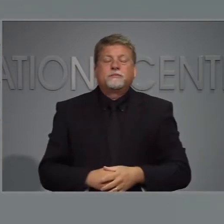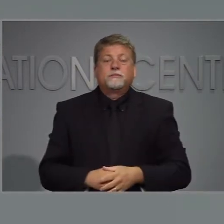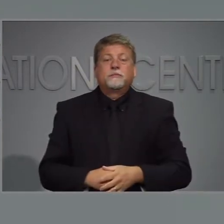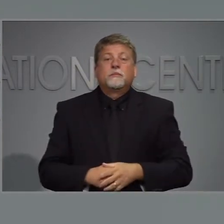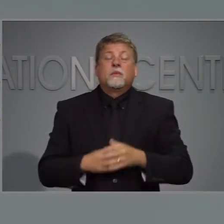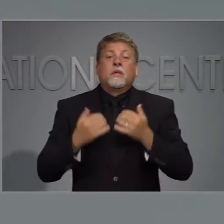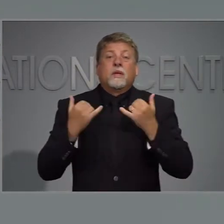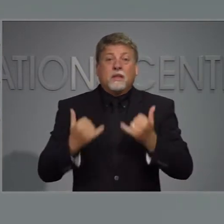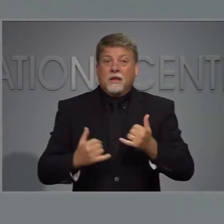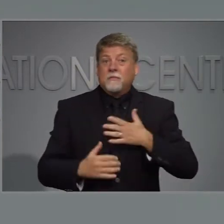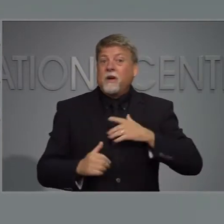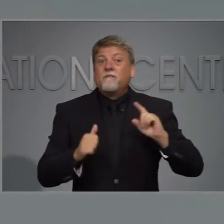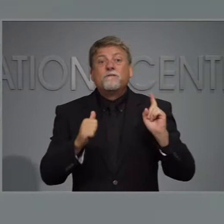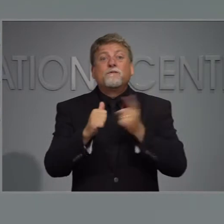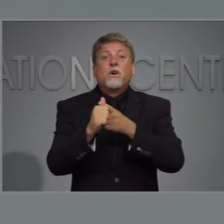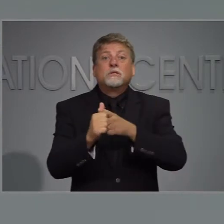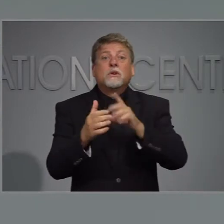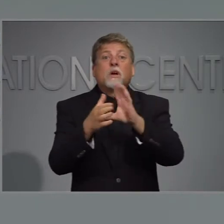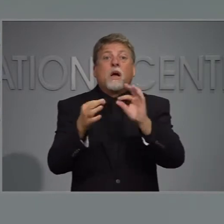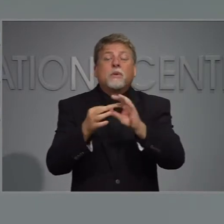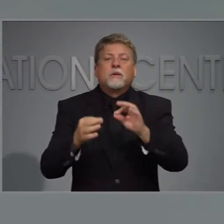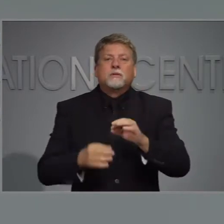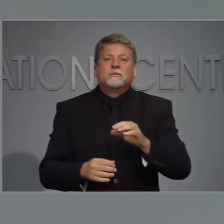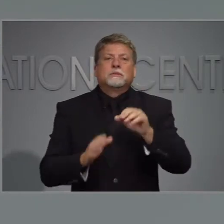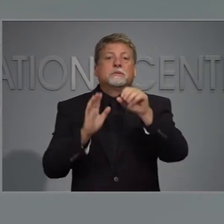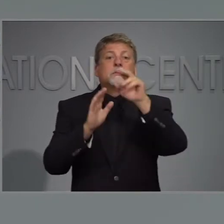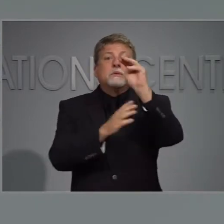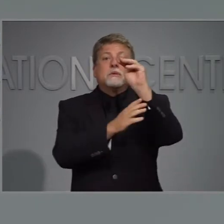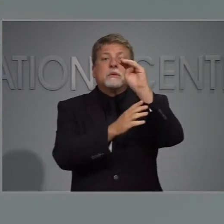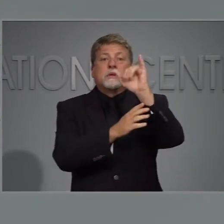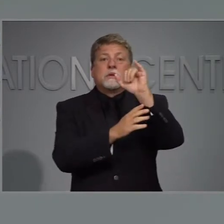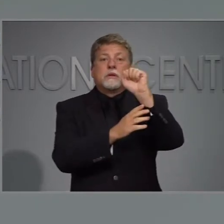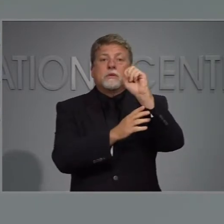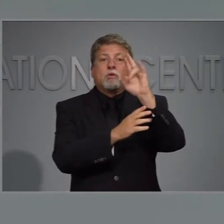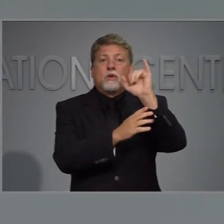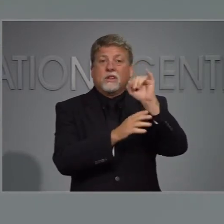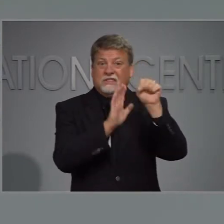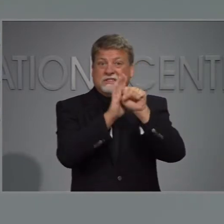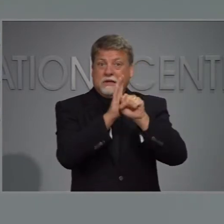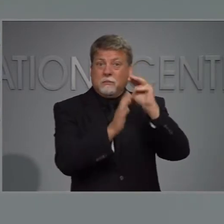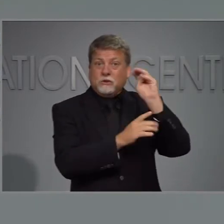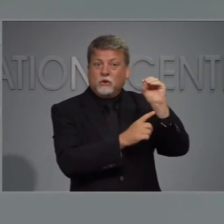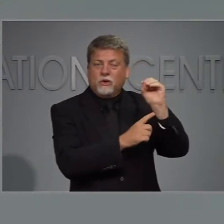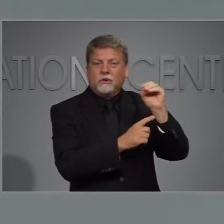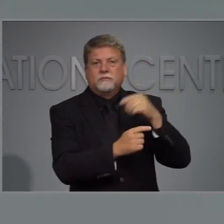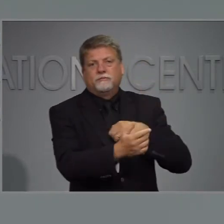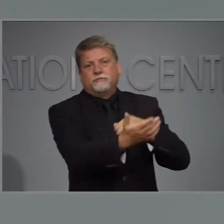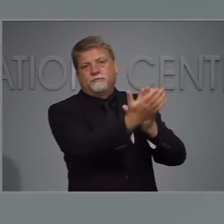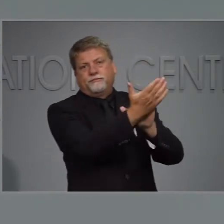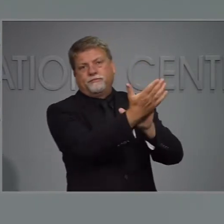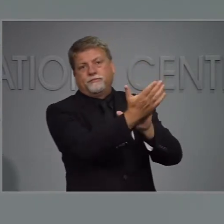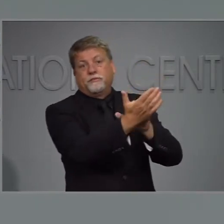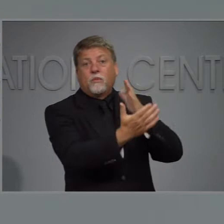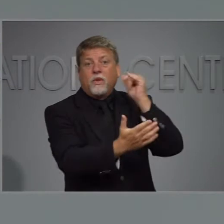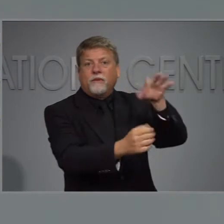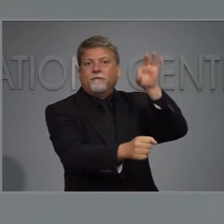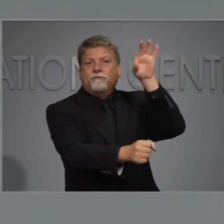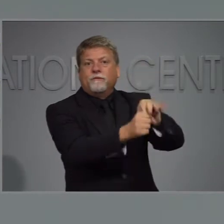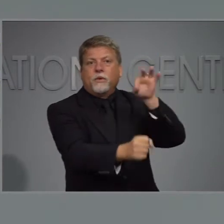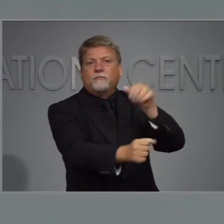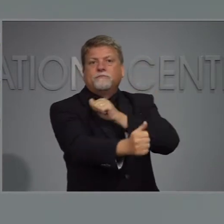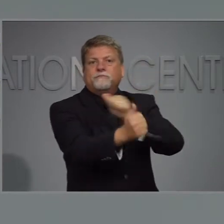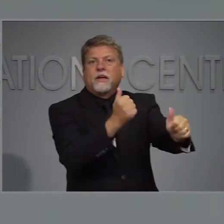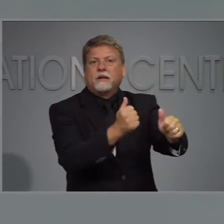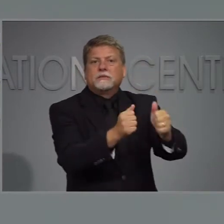los habitantes de Missouri por aprobar la expansión de Medicaid mediante el voto. Nosotros en Carolina del Norte